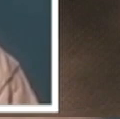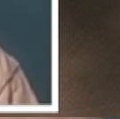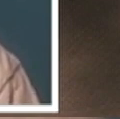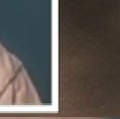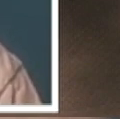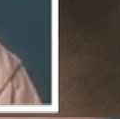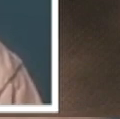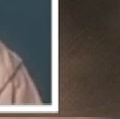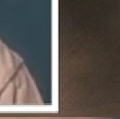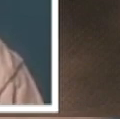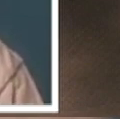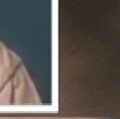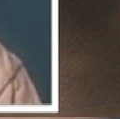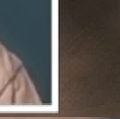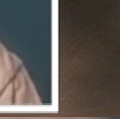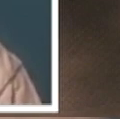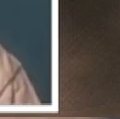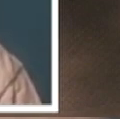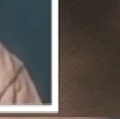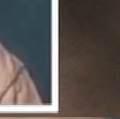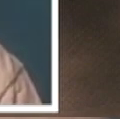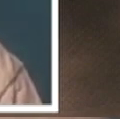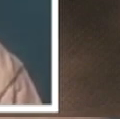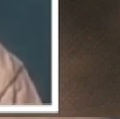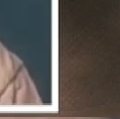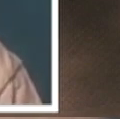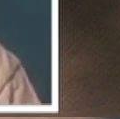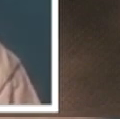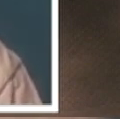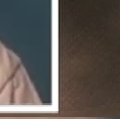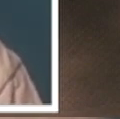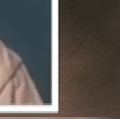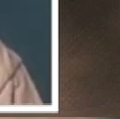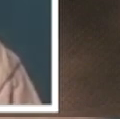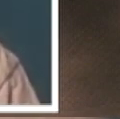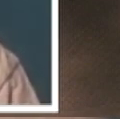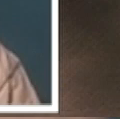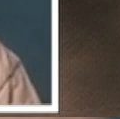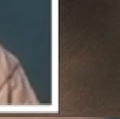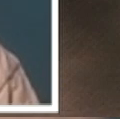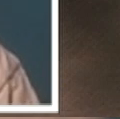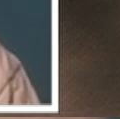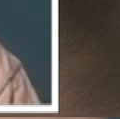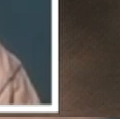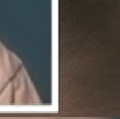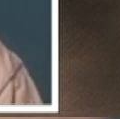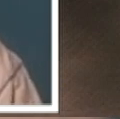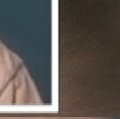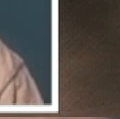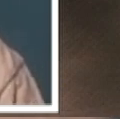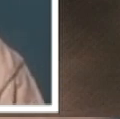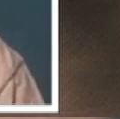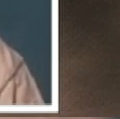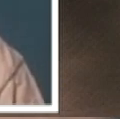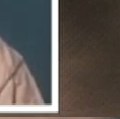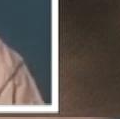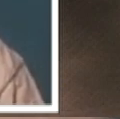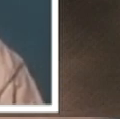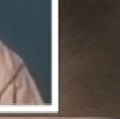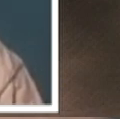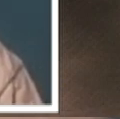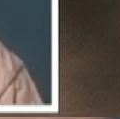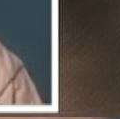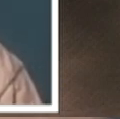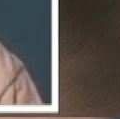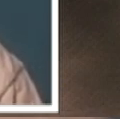de octubre a manifestar en un trancazo que tienen programado, y en ese